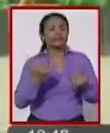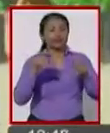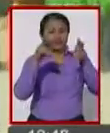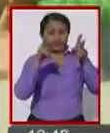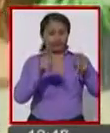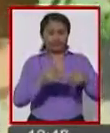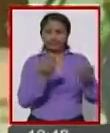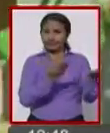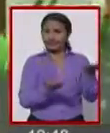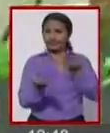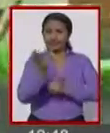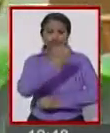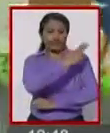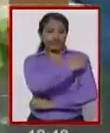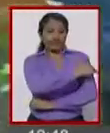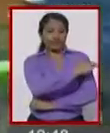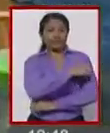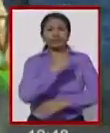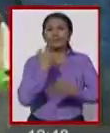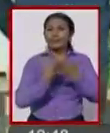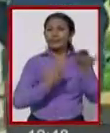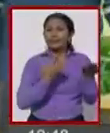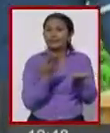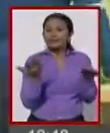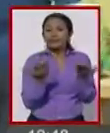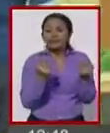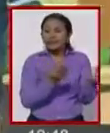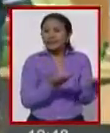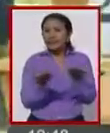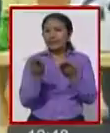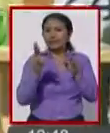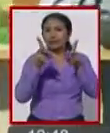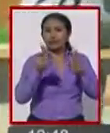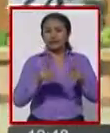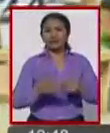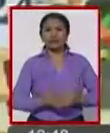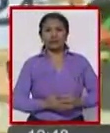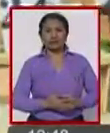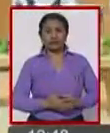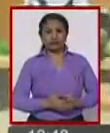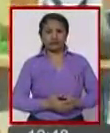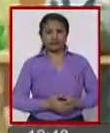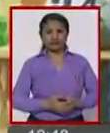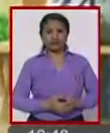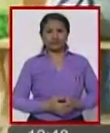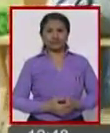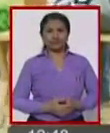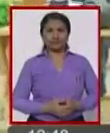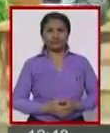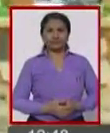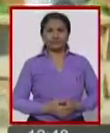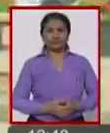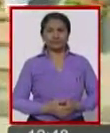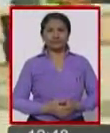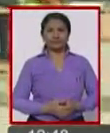estas personas? ¿Fueron llevadas hasta algún centro médico o dónde están? Usted nos cuenta, por favor.